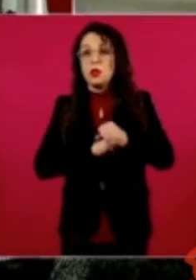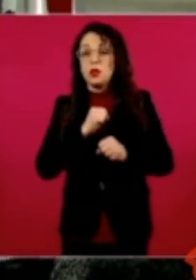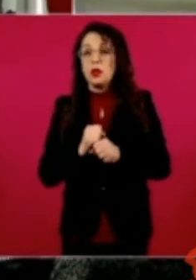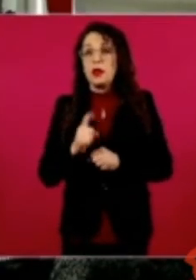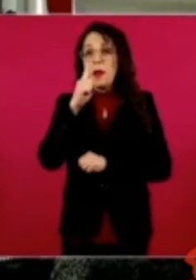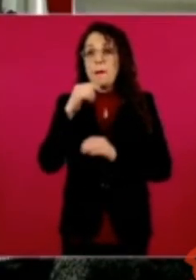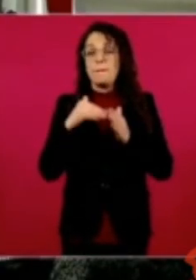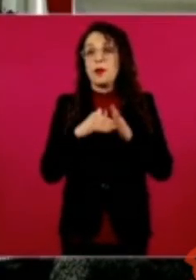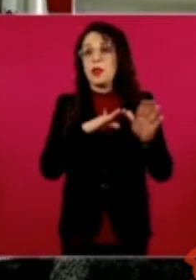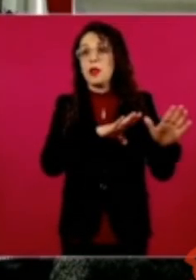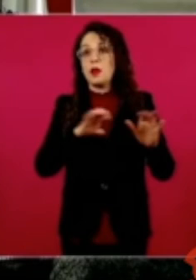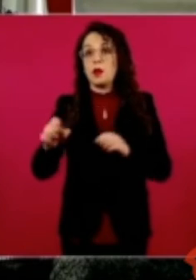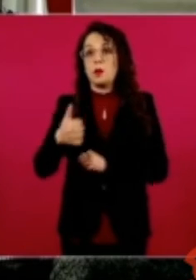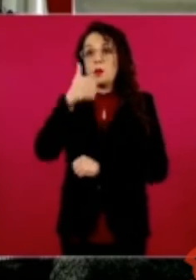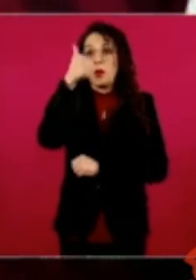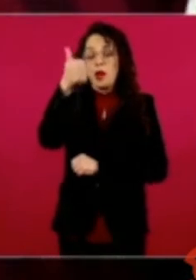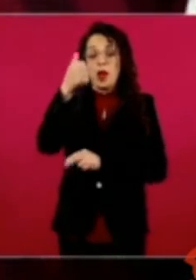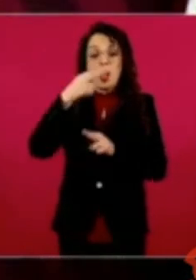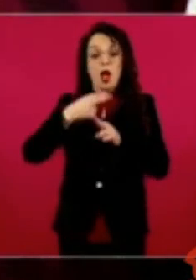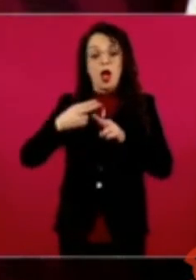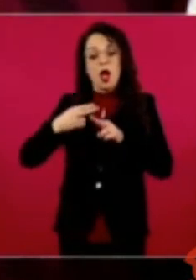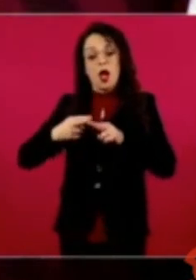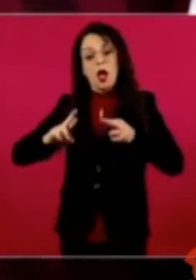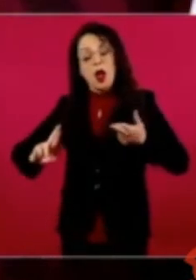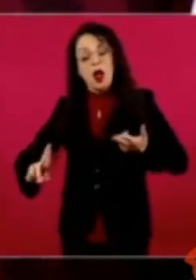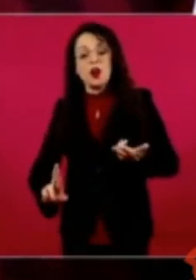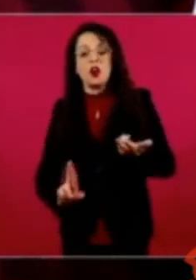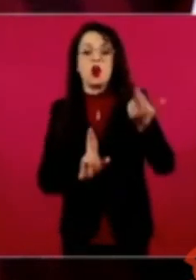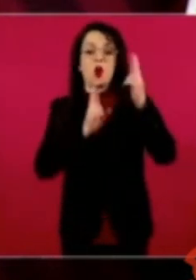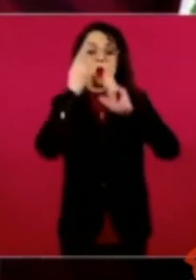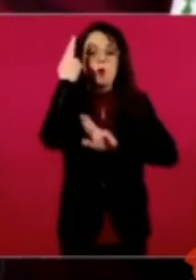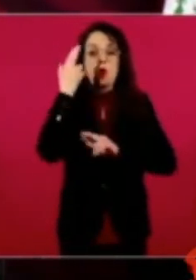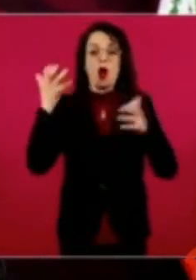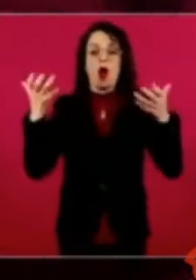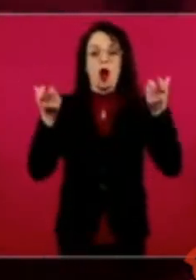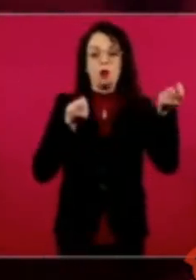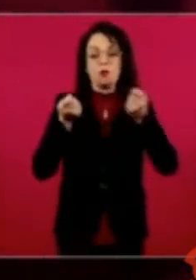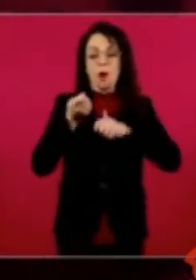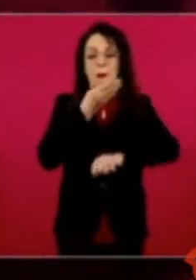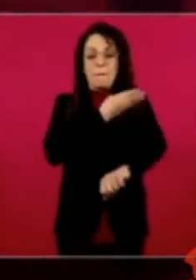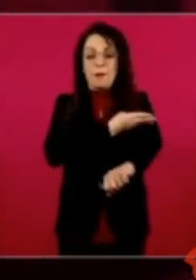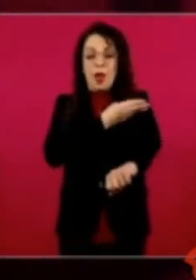1906 hasta que triunfa la Revolución Maderista, 1911.